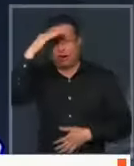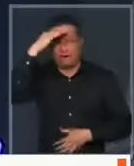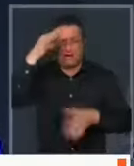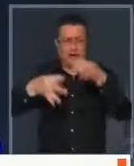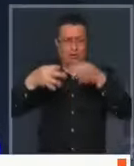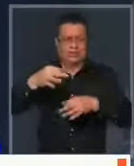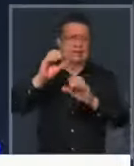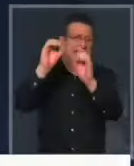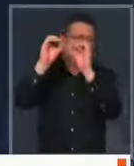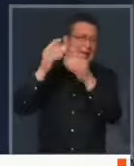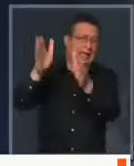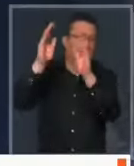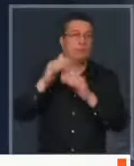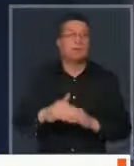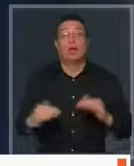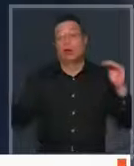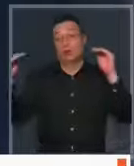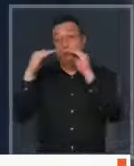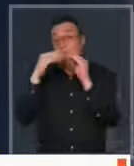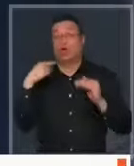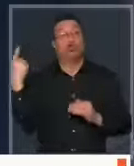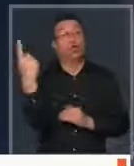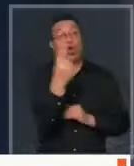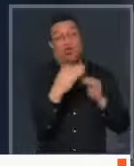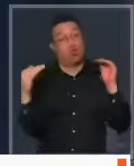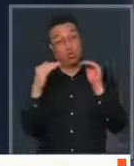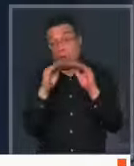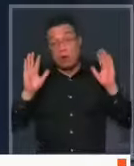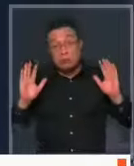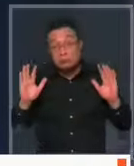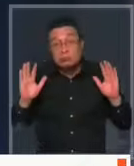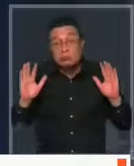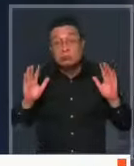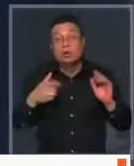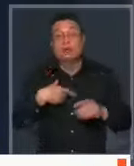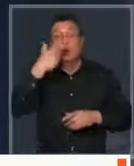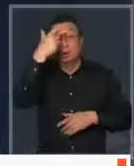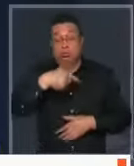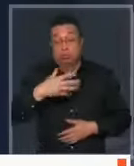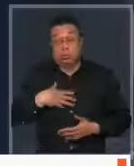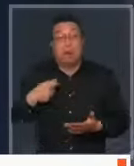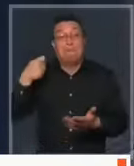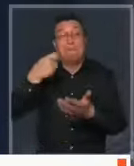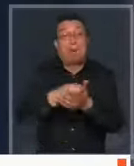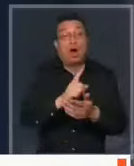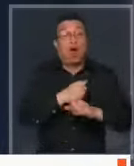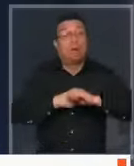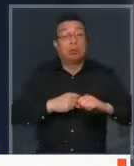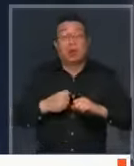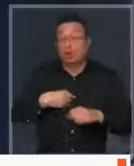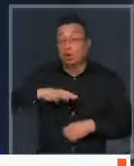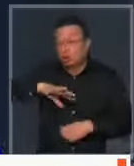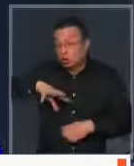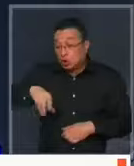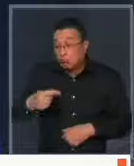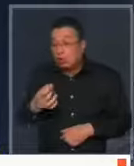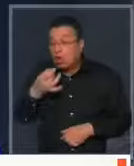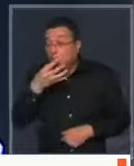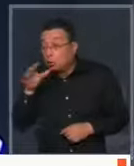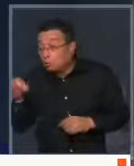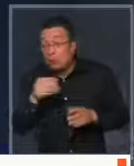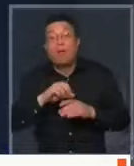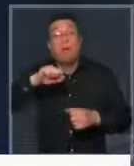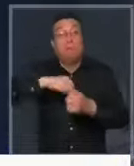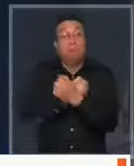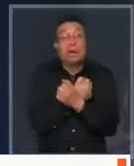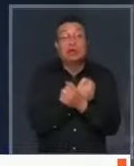justicia. Ley pareja no es dura. Si a una persona por no pagar algo o por robarse un dulce la llevan